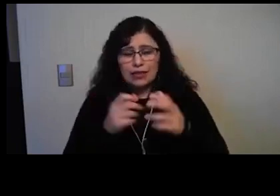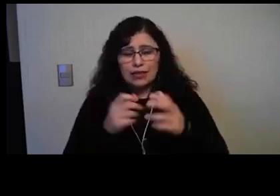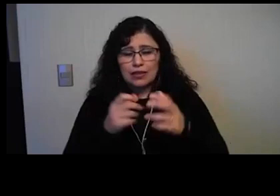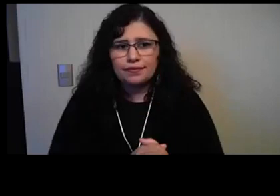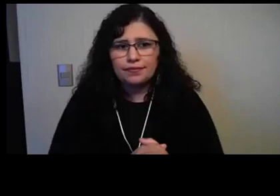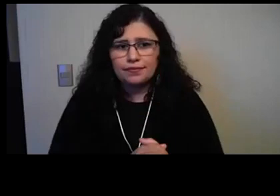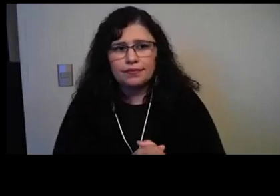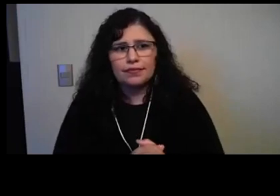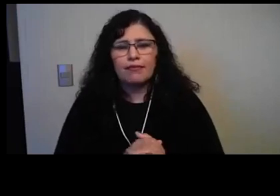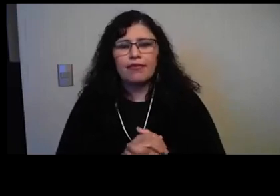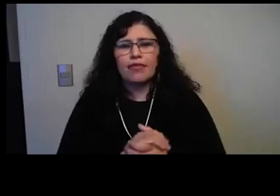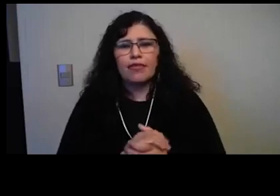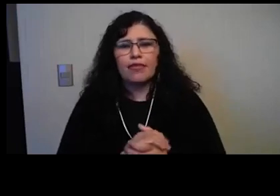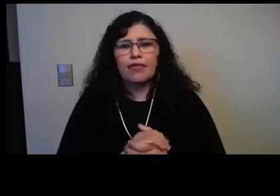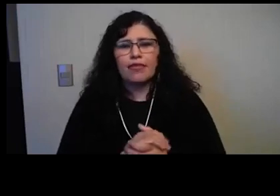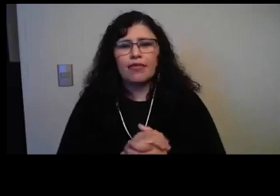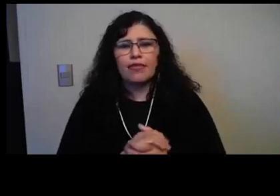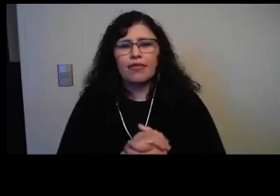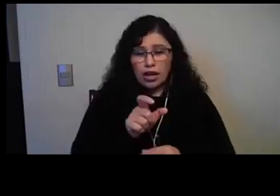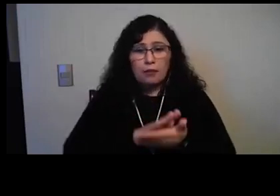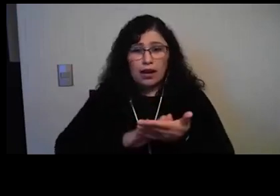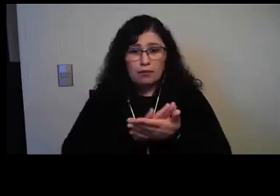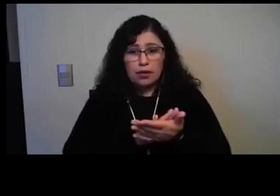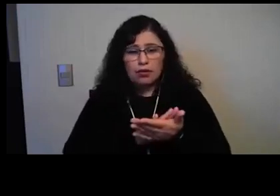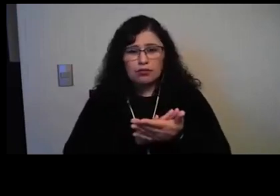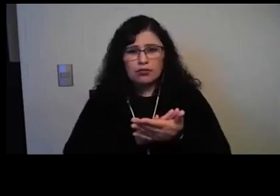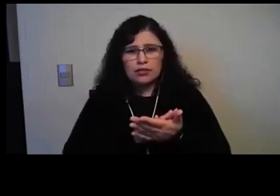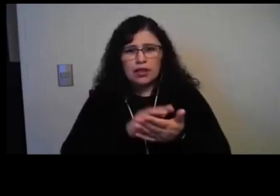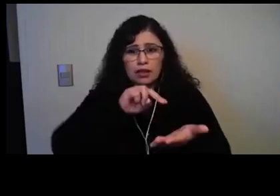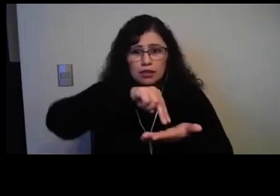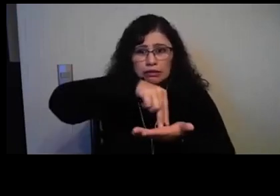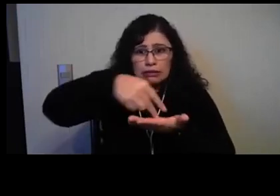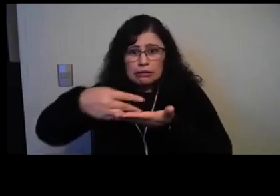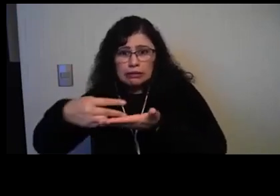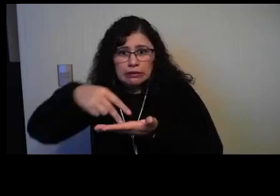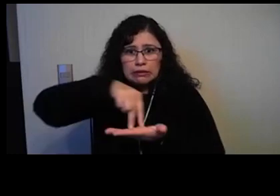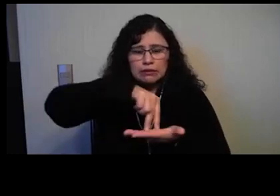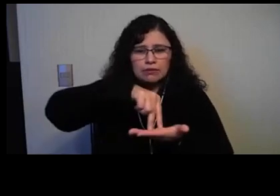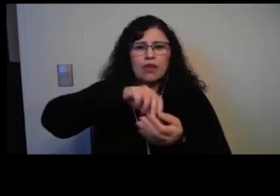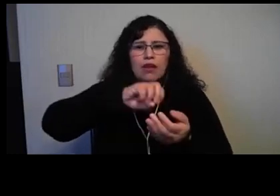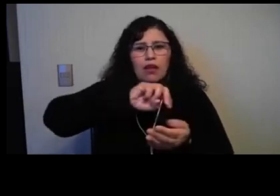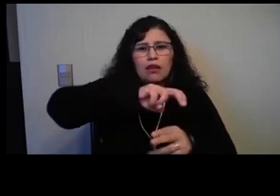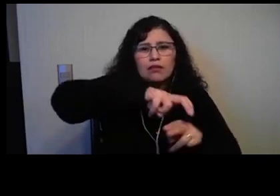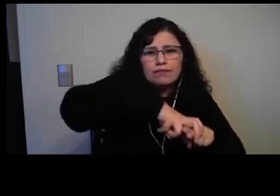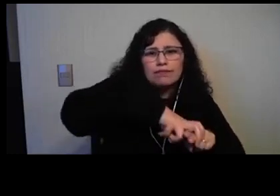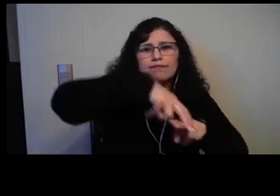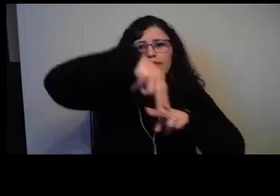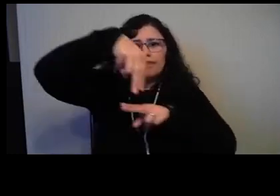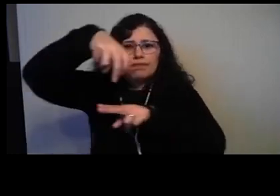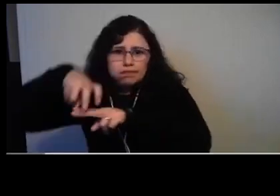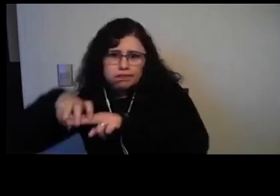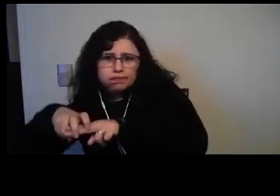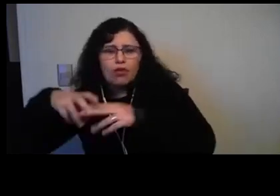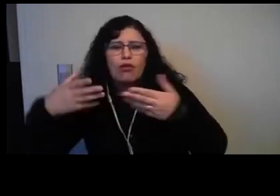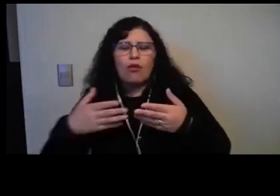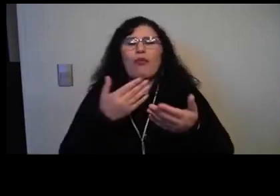el movilizar a una persona que tiene dificultades de equilibrio, dificultades para caminar porque tiene una hemiparesia, dificultades para